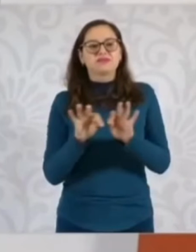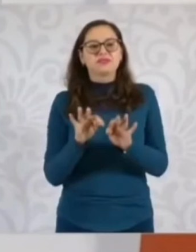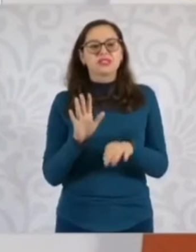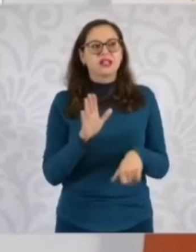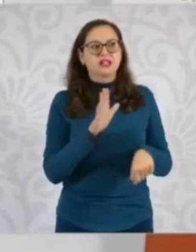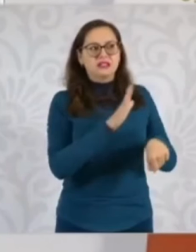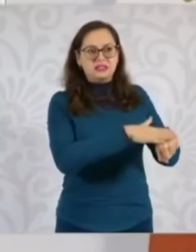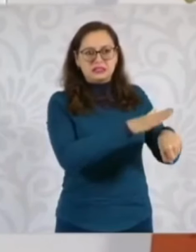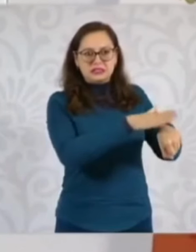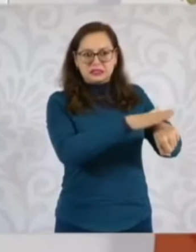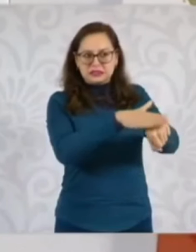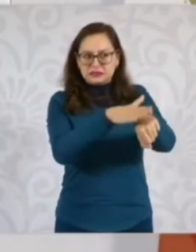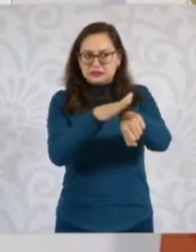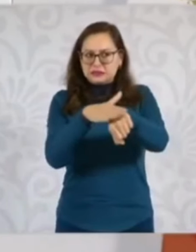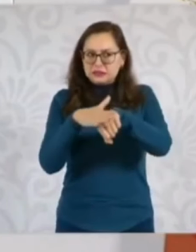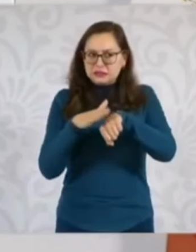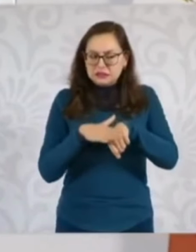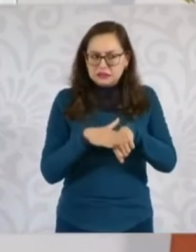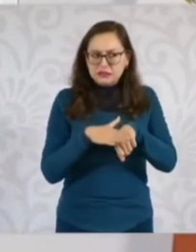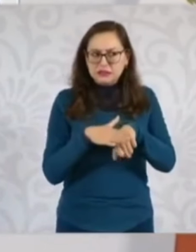Nadie pide que